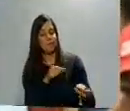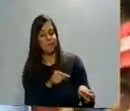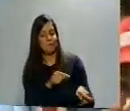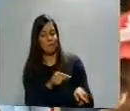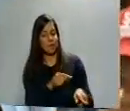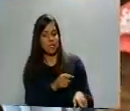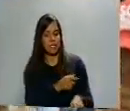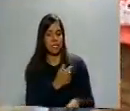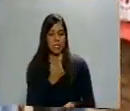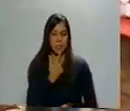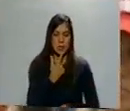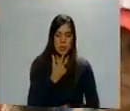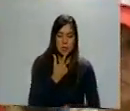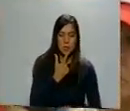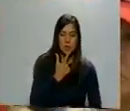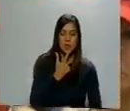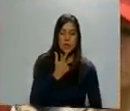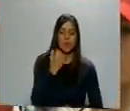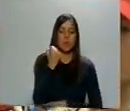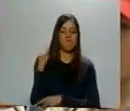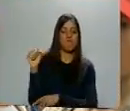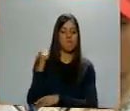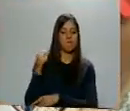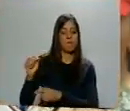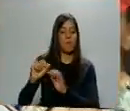actuar con mucha impunidad.